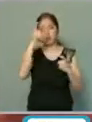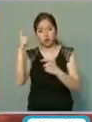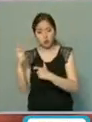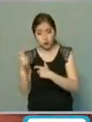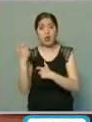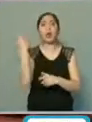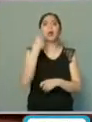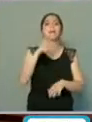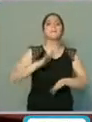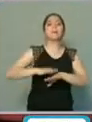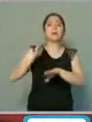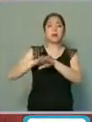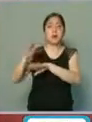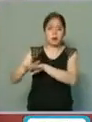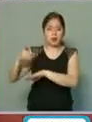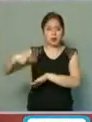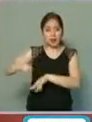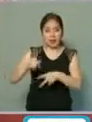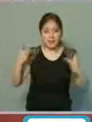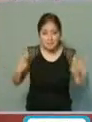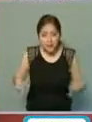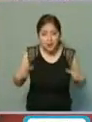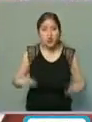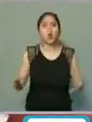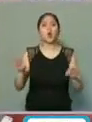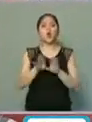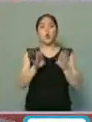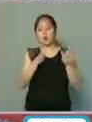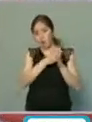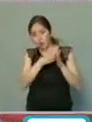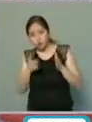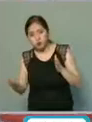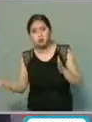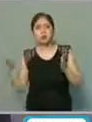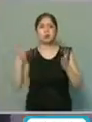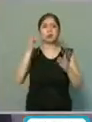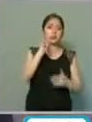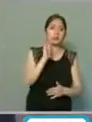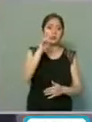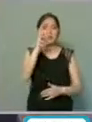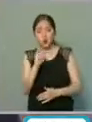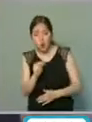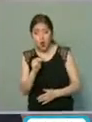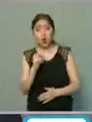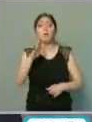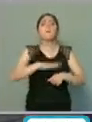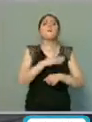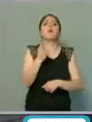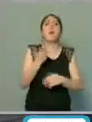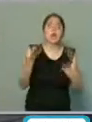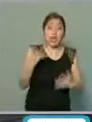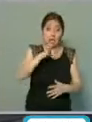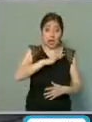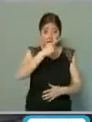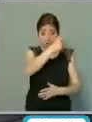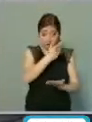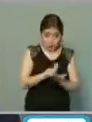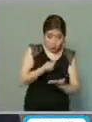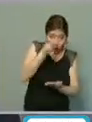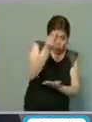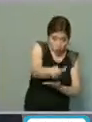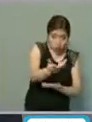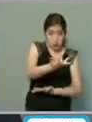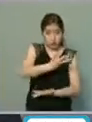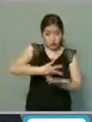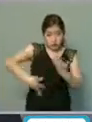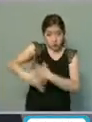sido pues bastante pues laxos en la regulación, accesibles y demás. ¿Por qué? Porque ellos reciben recursos